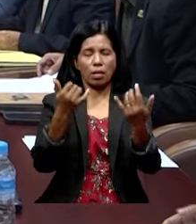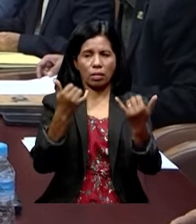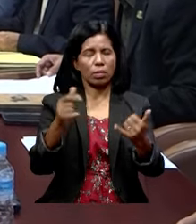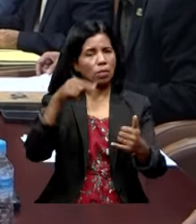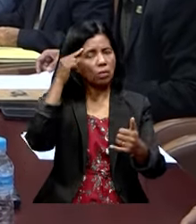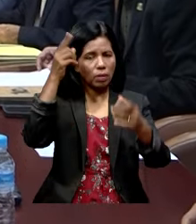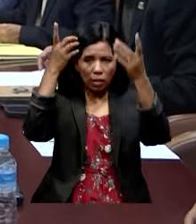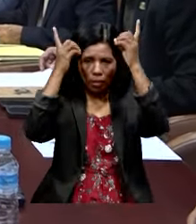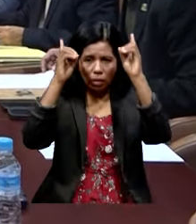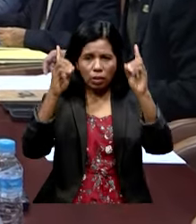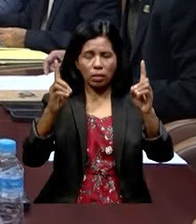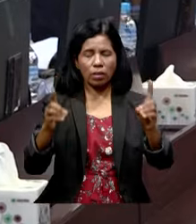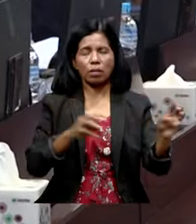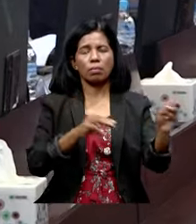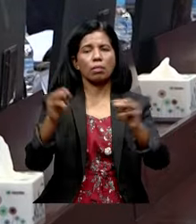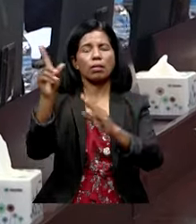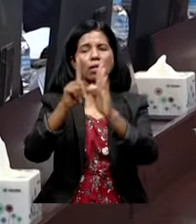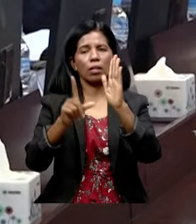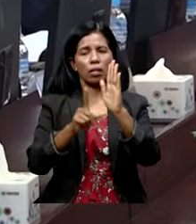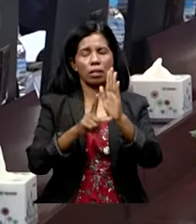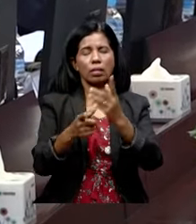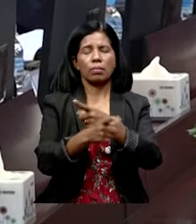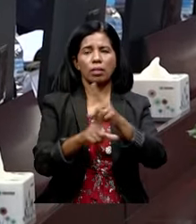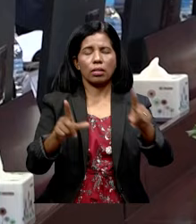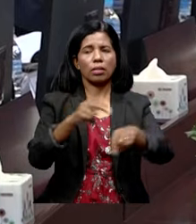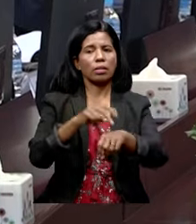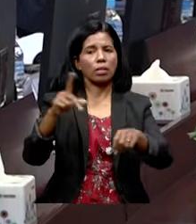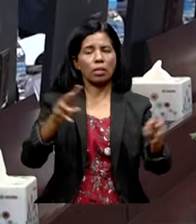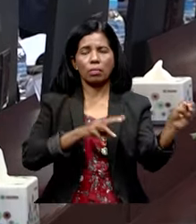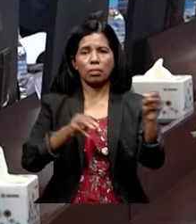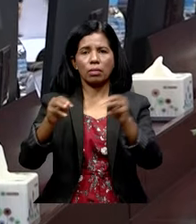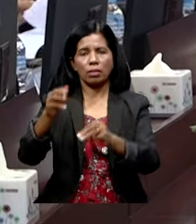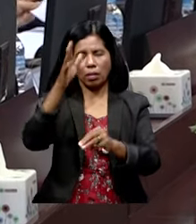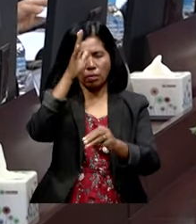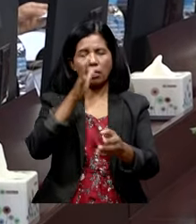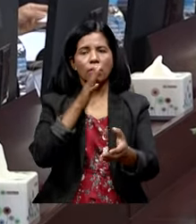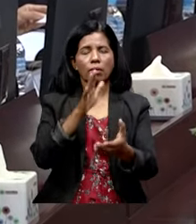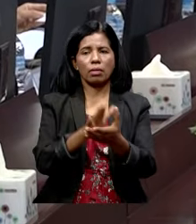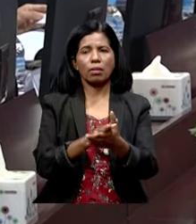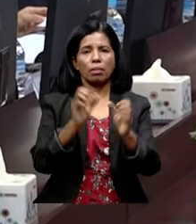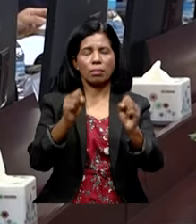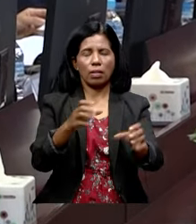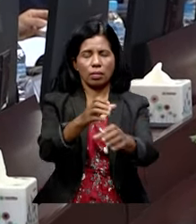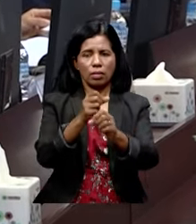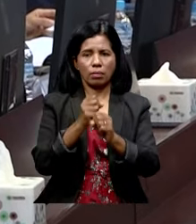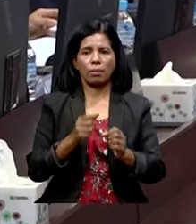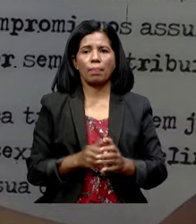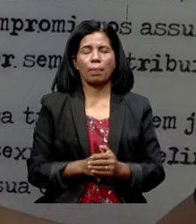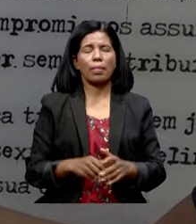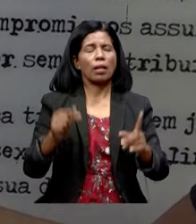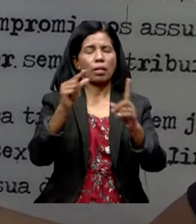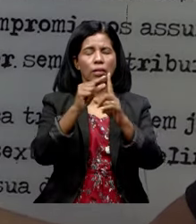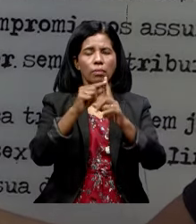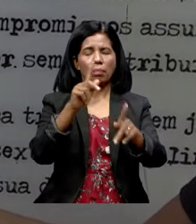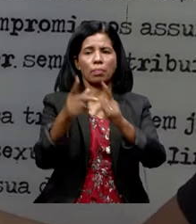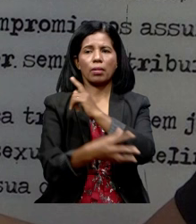gobierno decide jodi altera ley Estatuto Combatentes y Libertación Nacional, jodi muda inam faluk no oankiak sira makbelesimo. Li afuan sobrevivencia